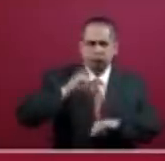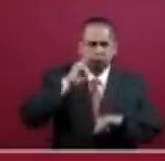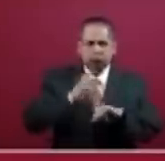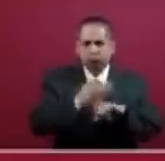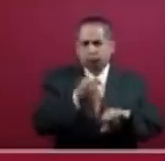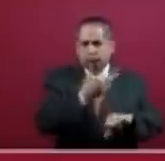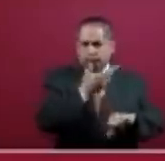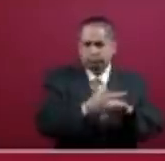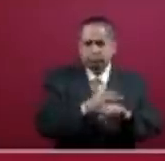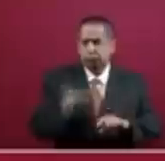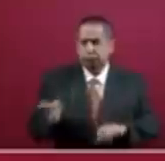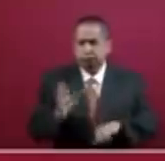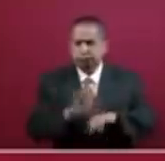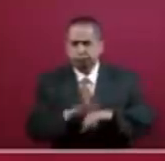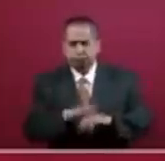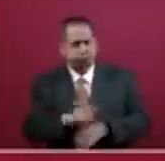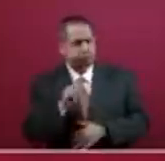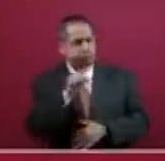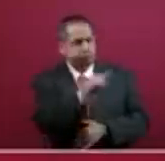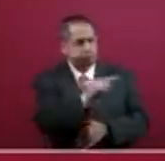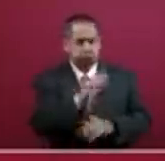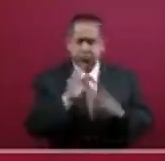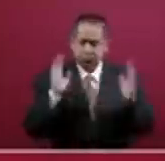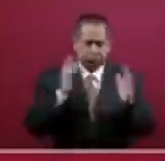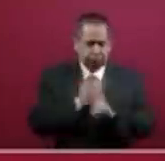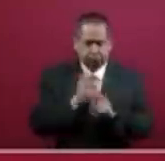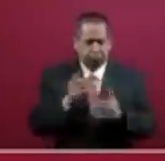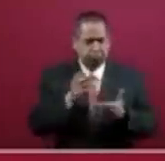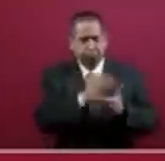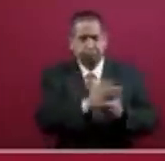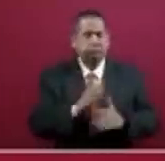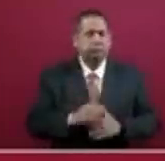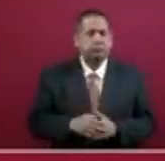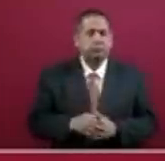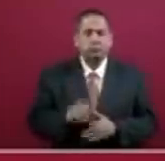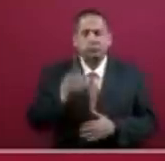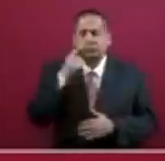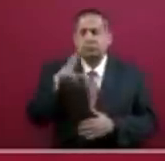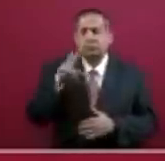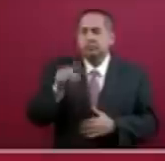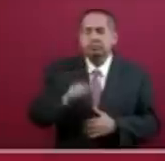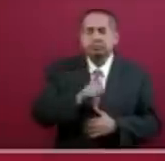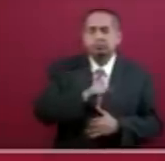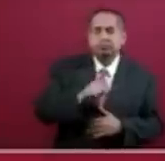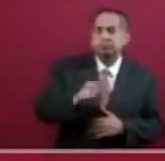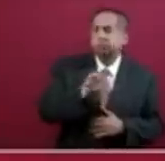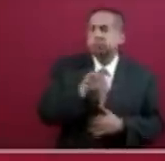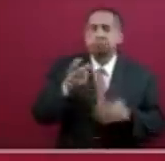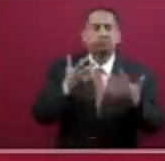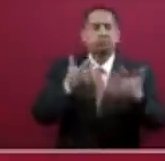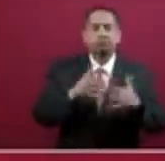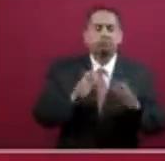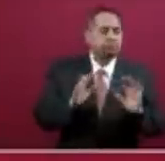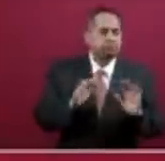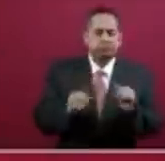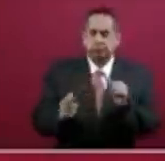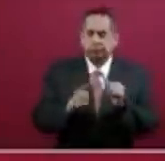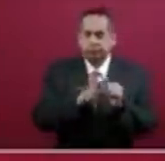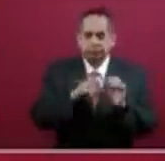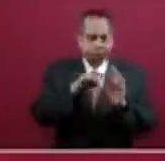que nadie quiera impedir la labor de las empresas si no existe un